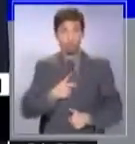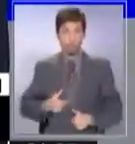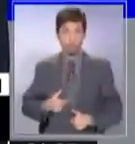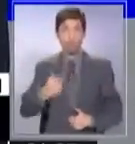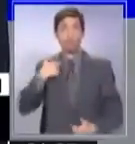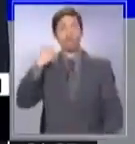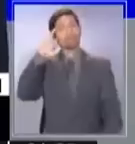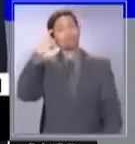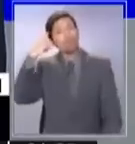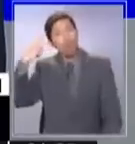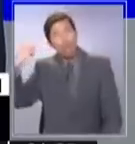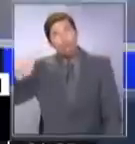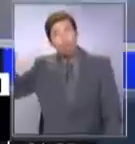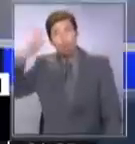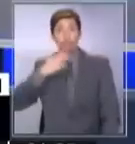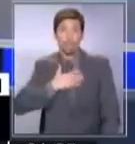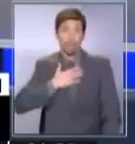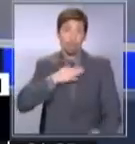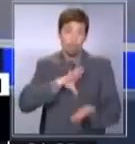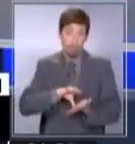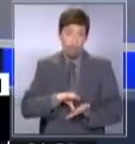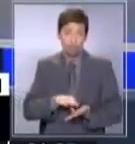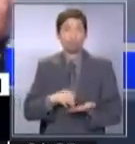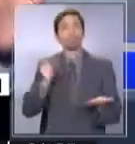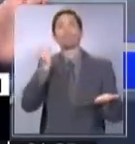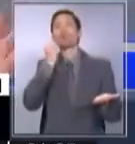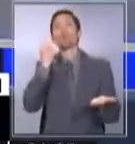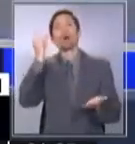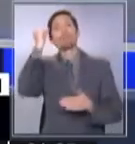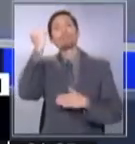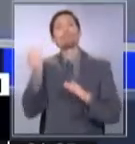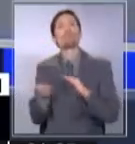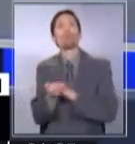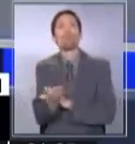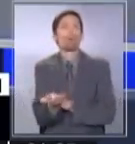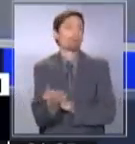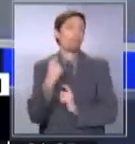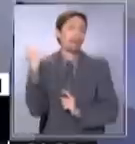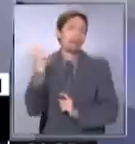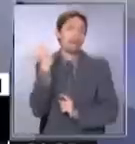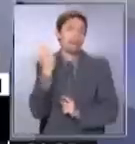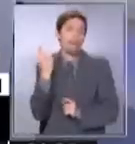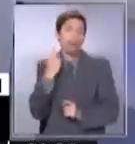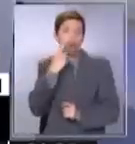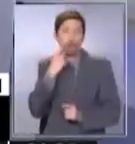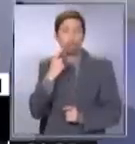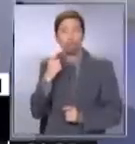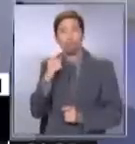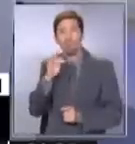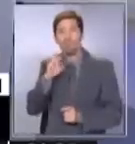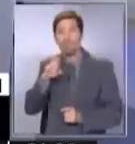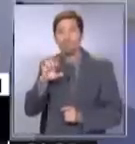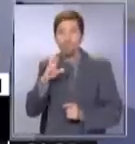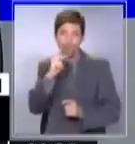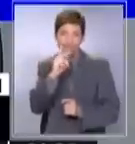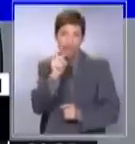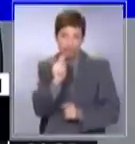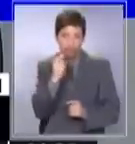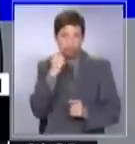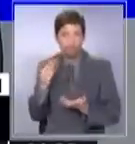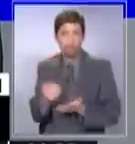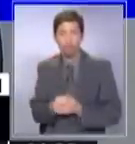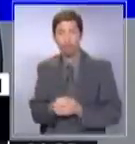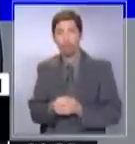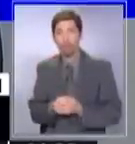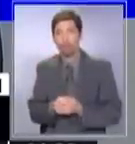chilenos con nuestro país en ese sentido Cuáles son las propuestas a groso modo que va a presentar Felipe cas de ahora en más mire se está trabajando